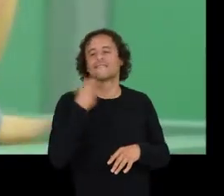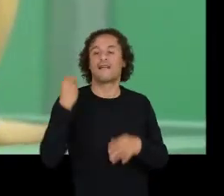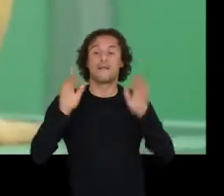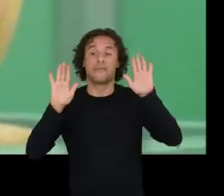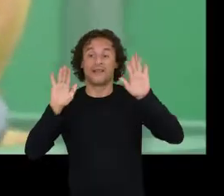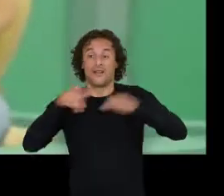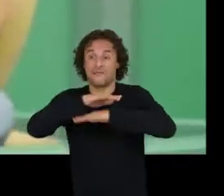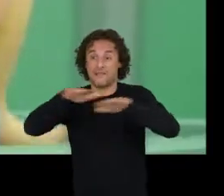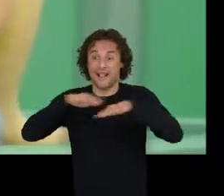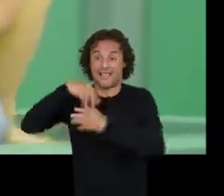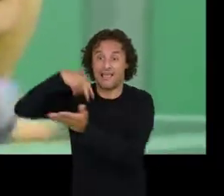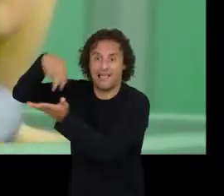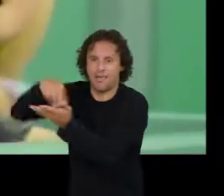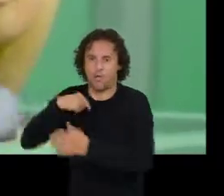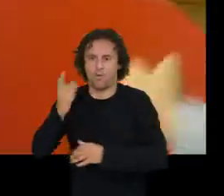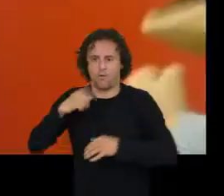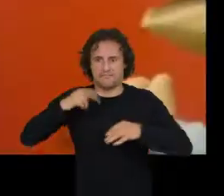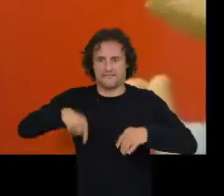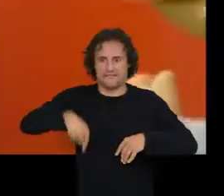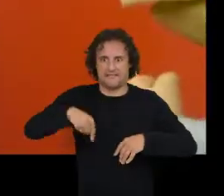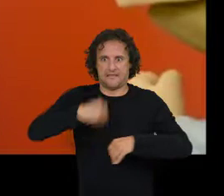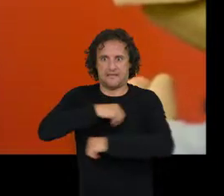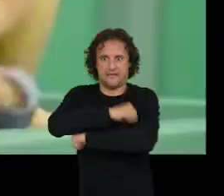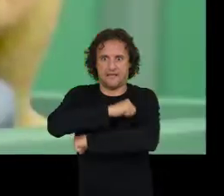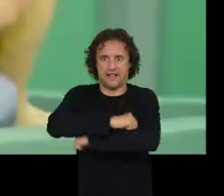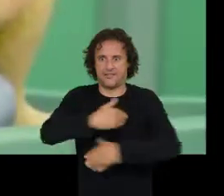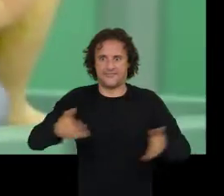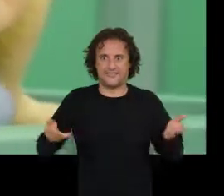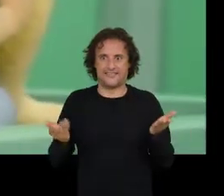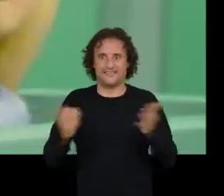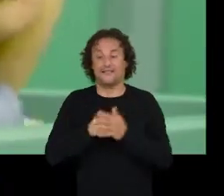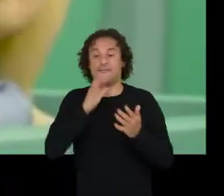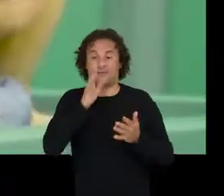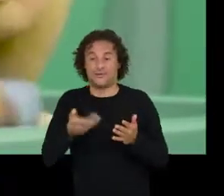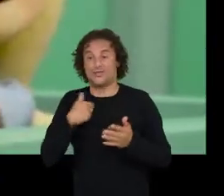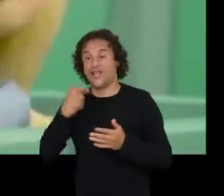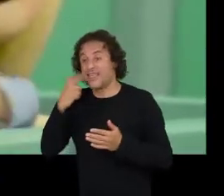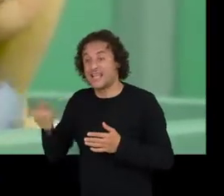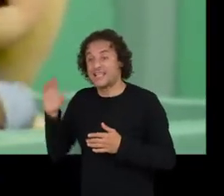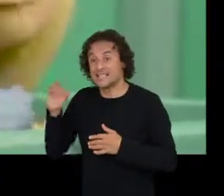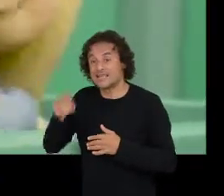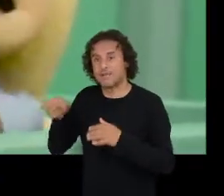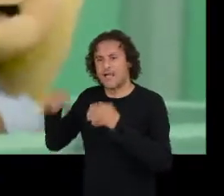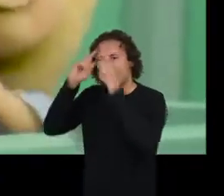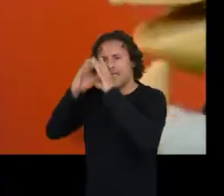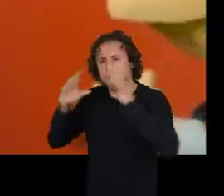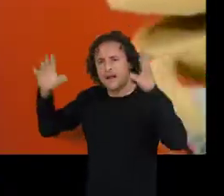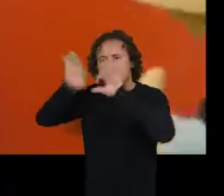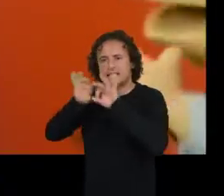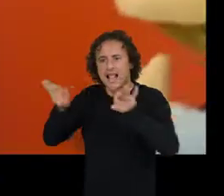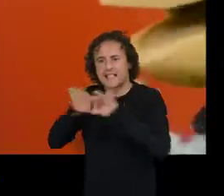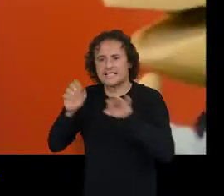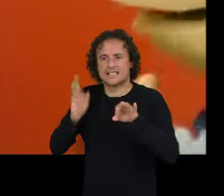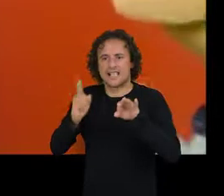non estaba nunha praia de Cancún, estaba aquí no balcón. E dixenlle a Chispa que imaginase unha salchicha grandísima,